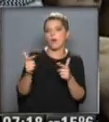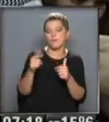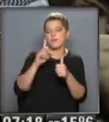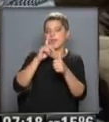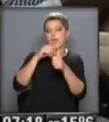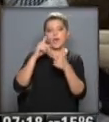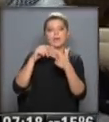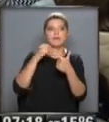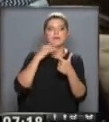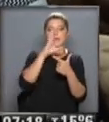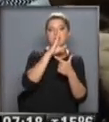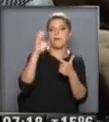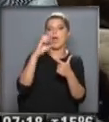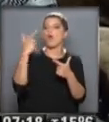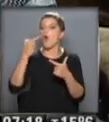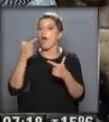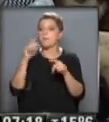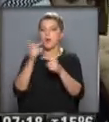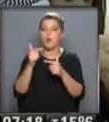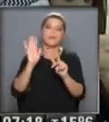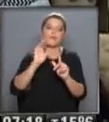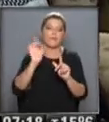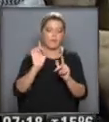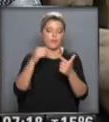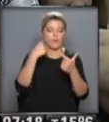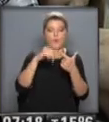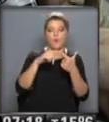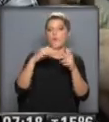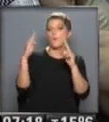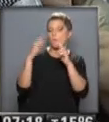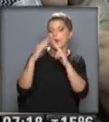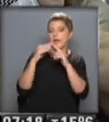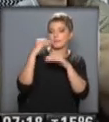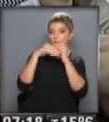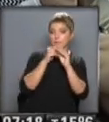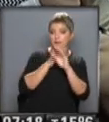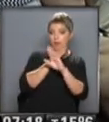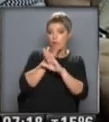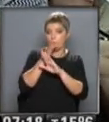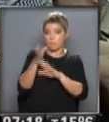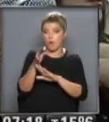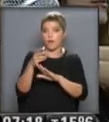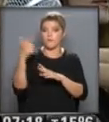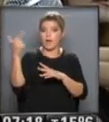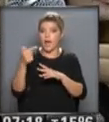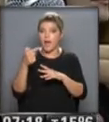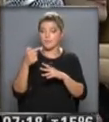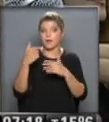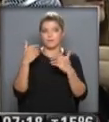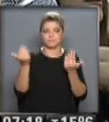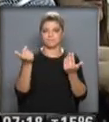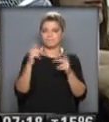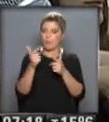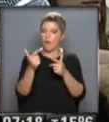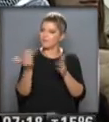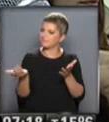no hay armas, no hay intento de robo en una casa cuando regresa una familia a su hogar si no hay armas. Por eso